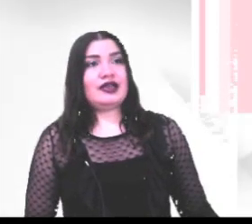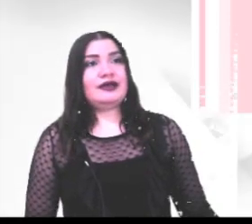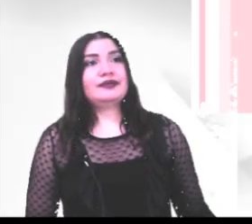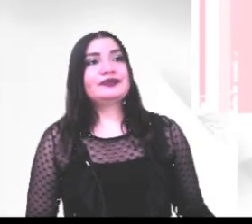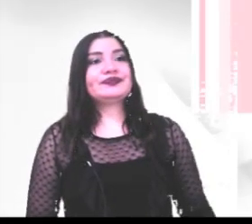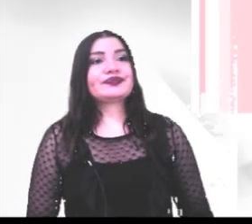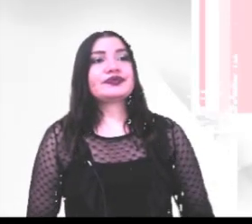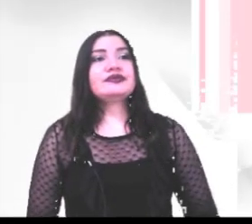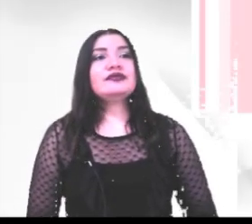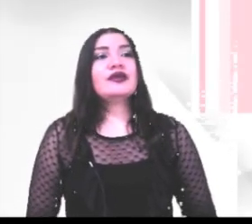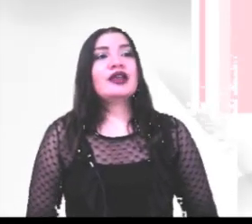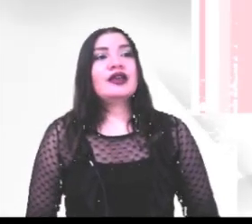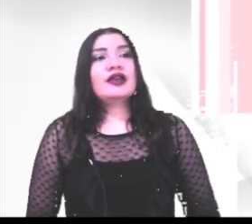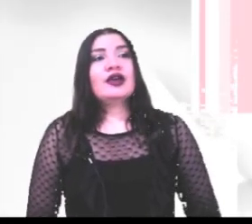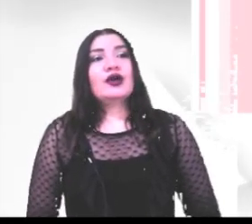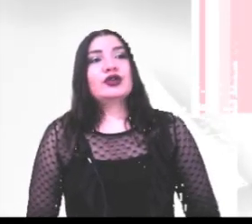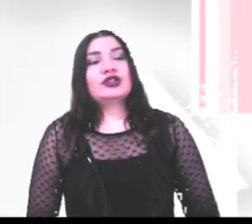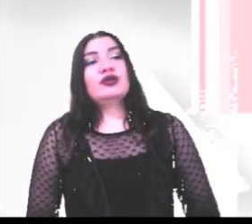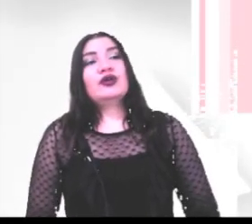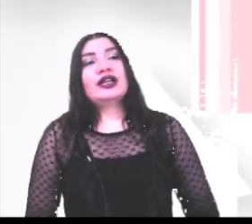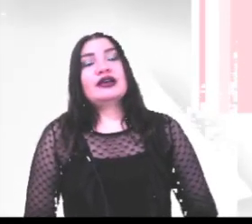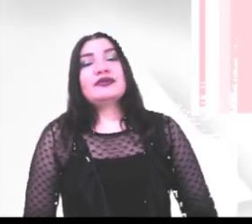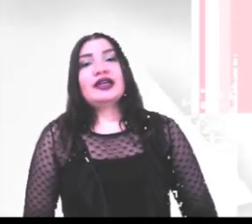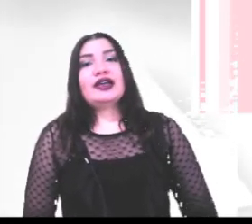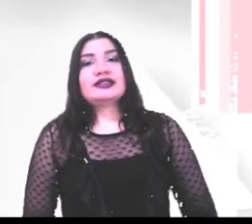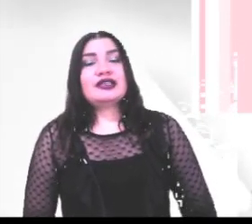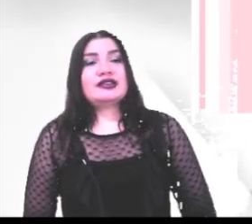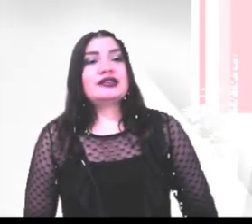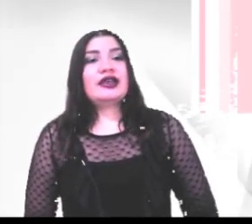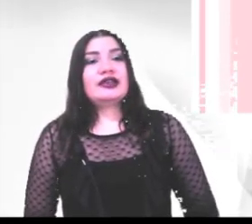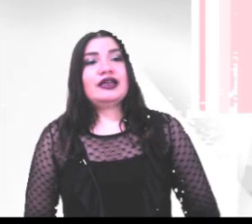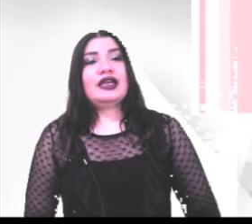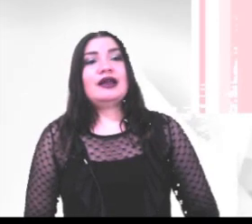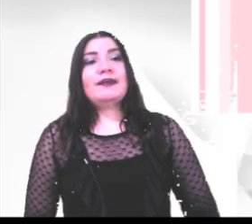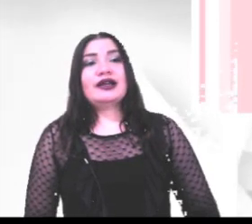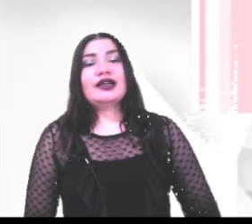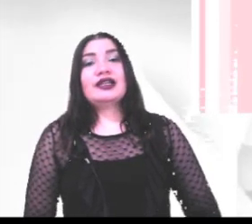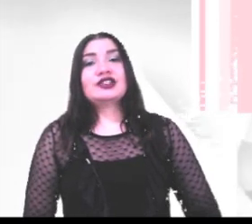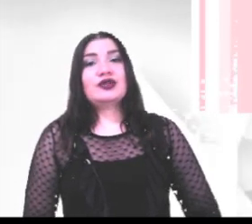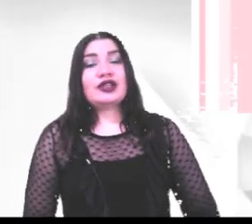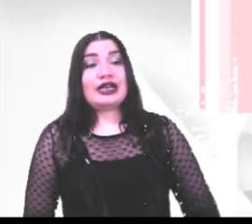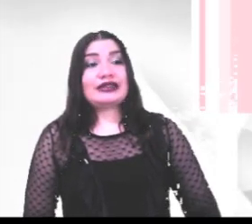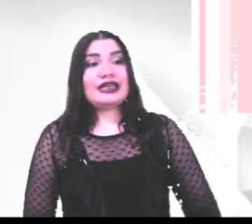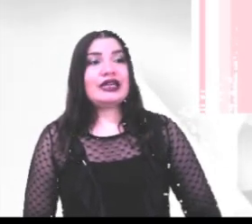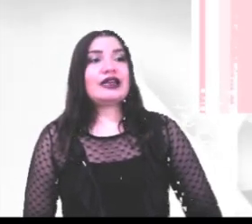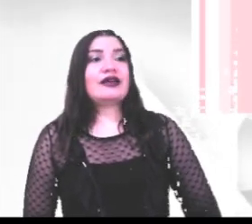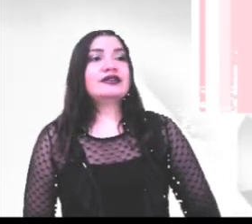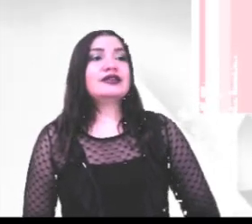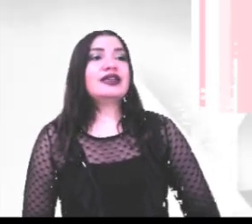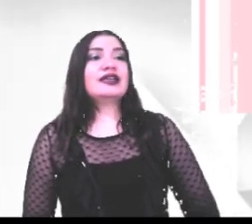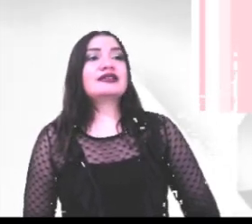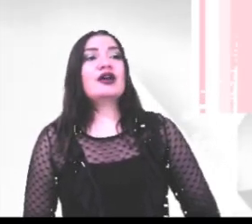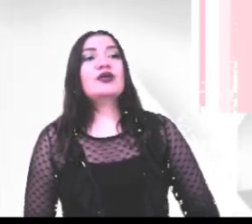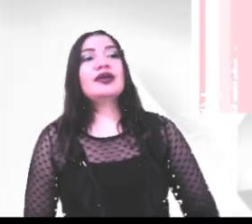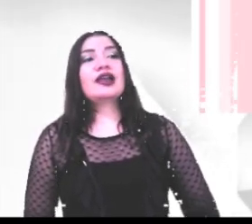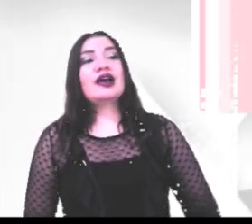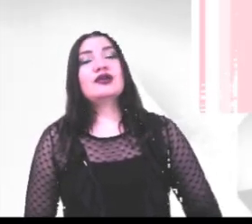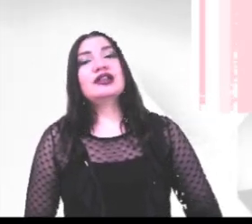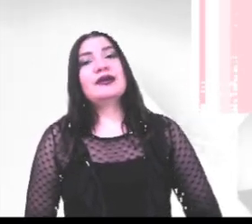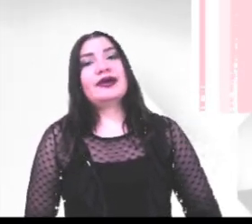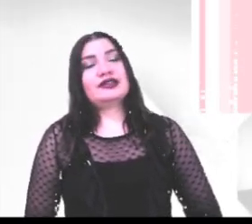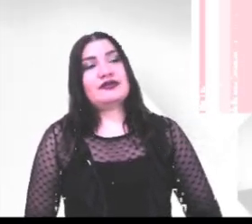paisaje otro lugar también que existe es el parque nacional la tigra que está